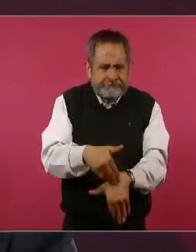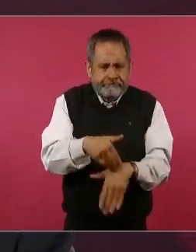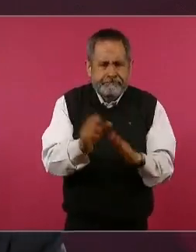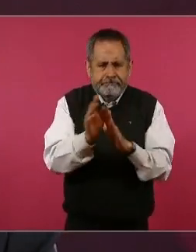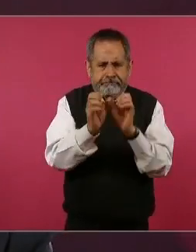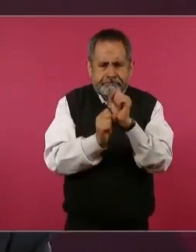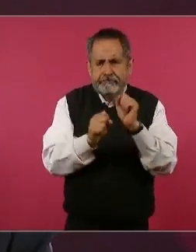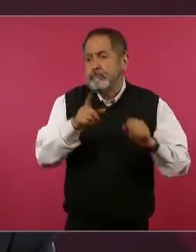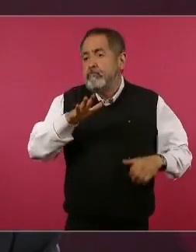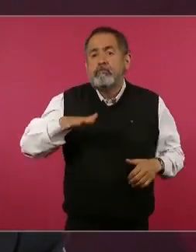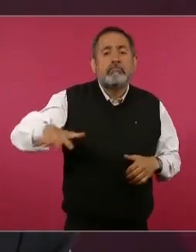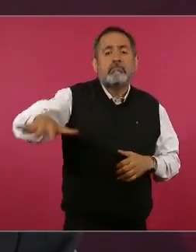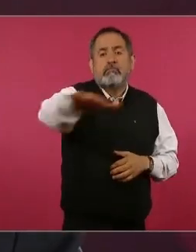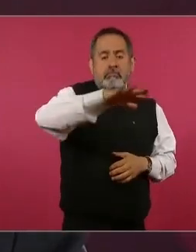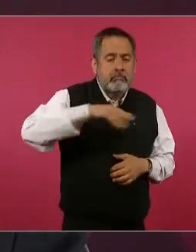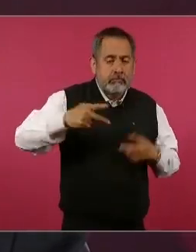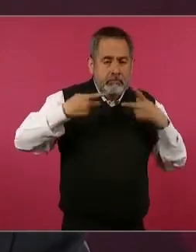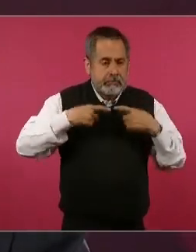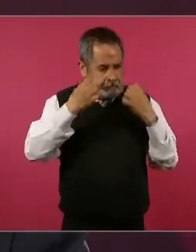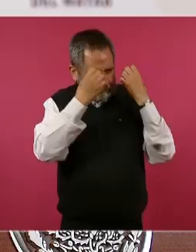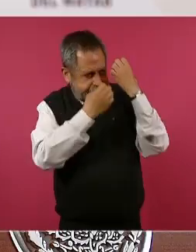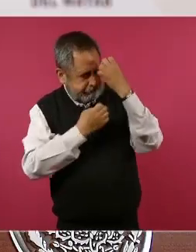al escrutinio público.